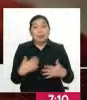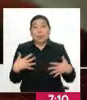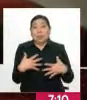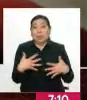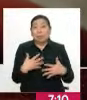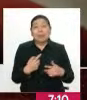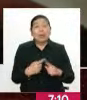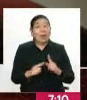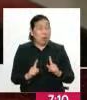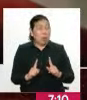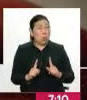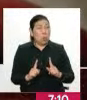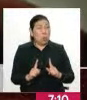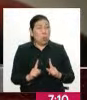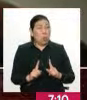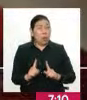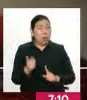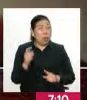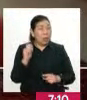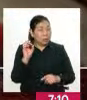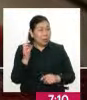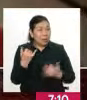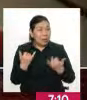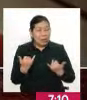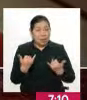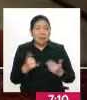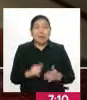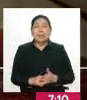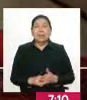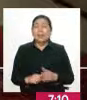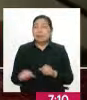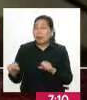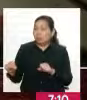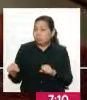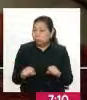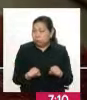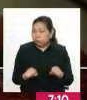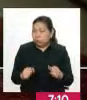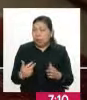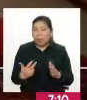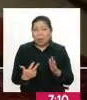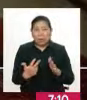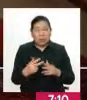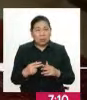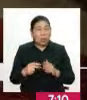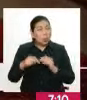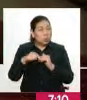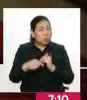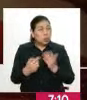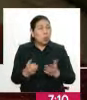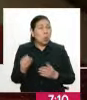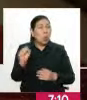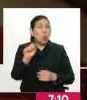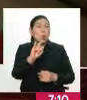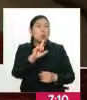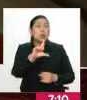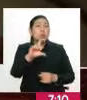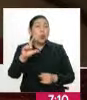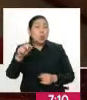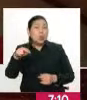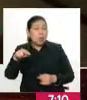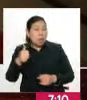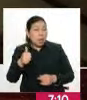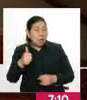asustados. ¿Hay alguna particularidad, ingeniero, en este movimiento? 13 kilómetros al suroeste de Sullana,